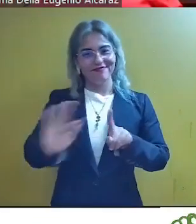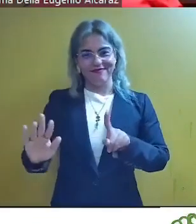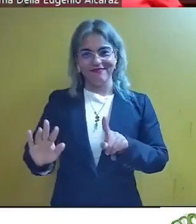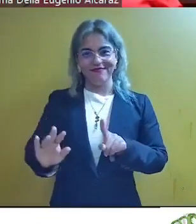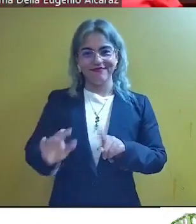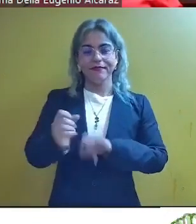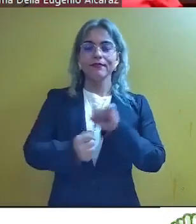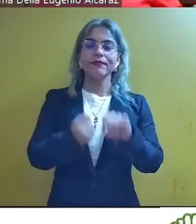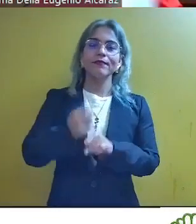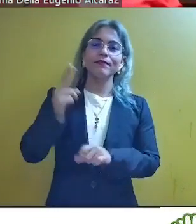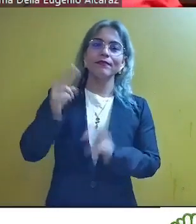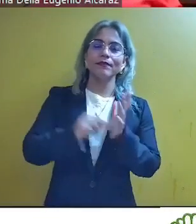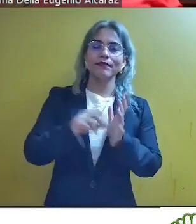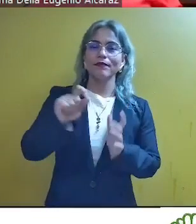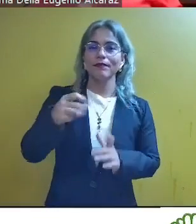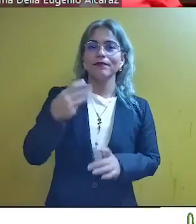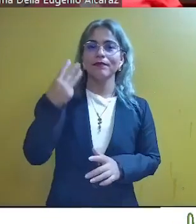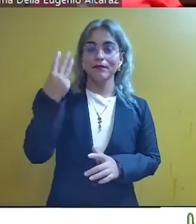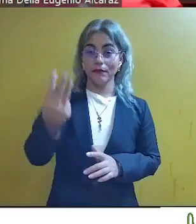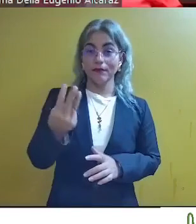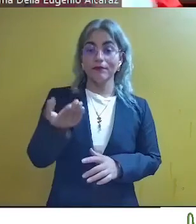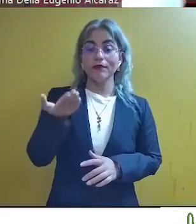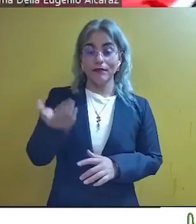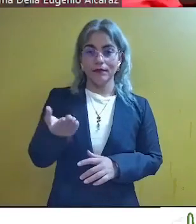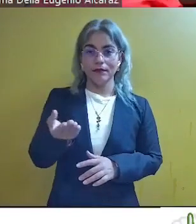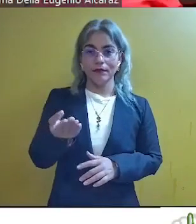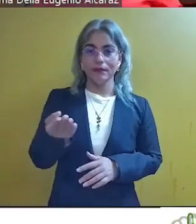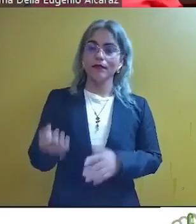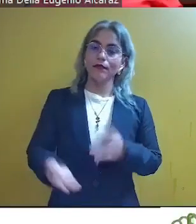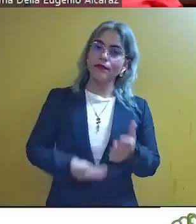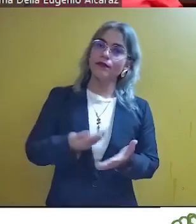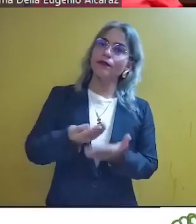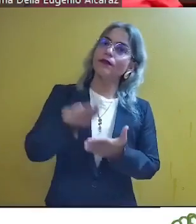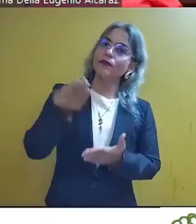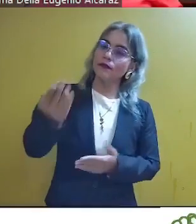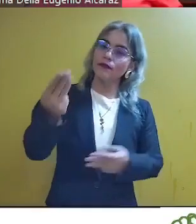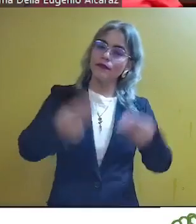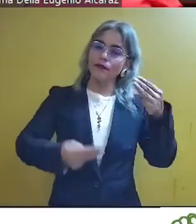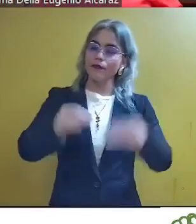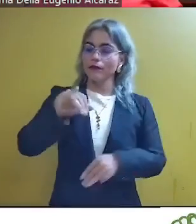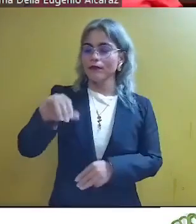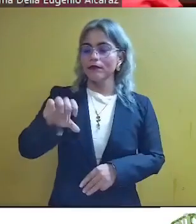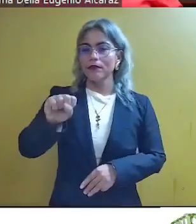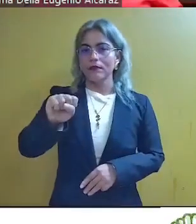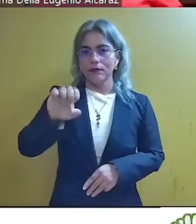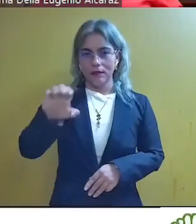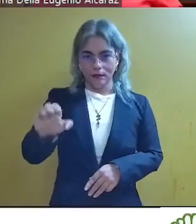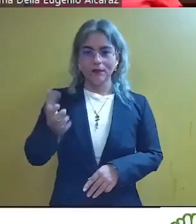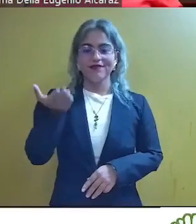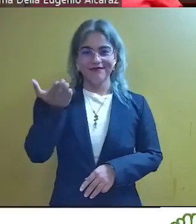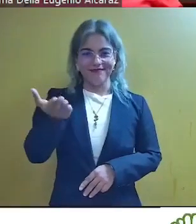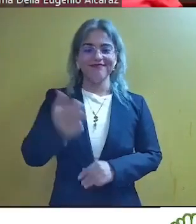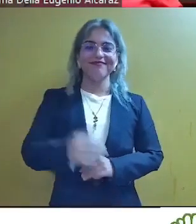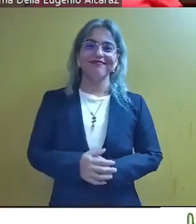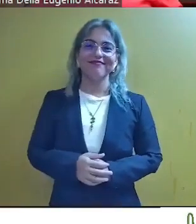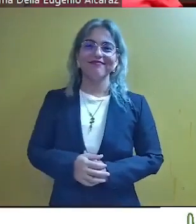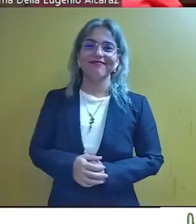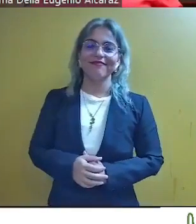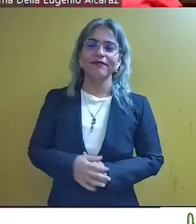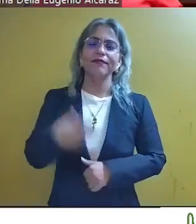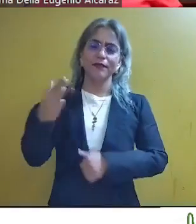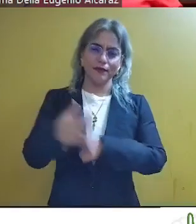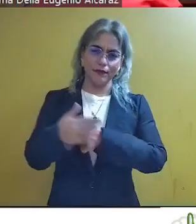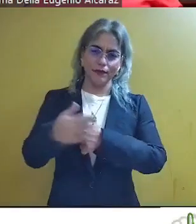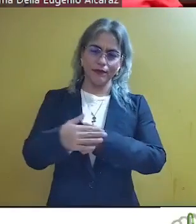TEE/GEC/56/2023 y acumulado, el cual también fue turnado a la ponencia a cargo del magistrado José Inés Betancur Salgado. Por lo tanto, le